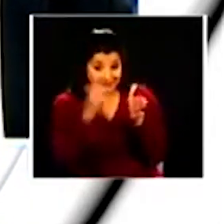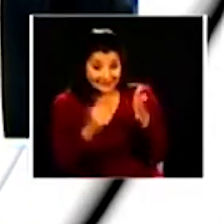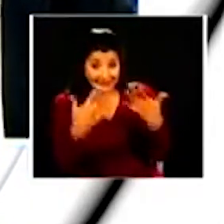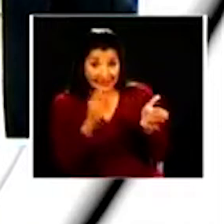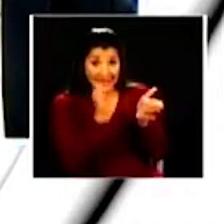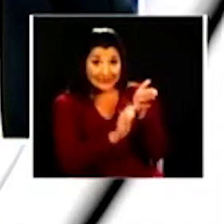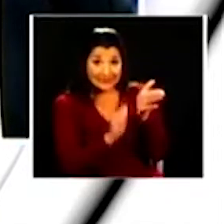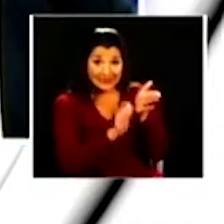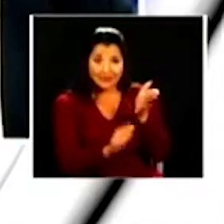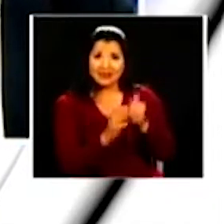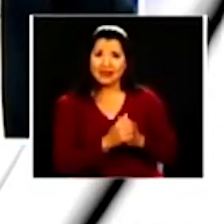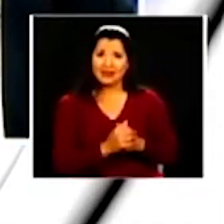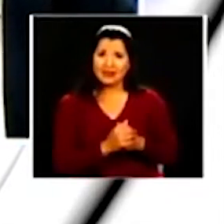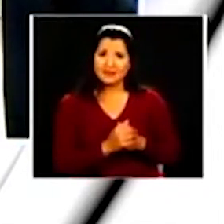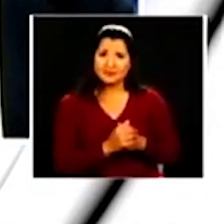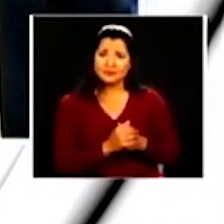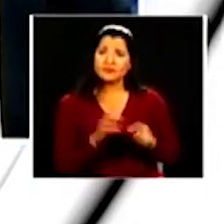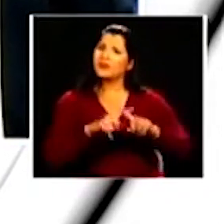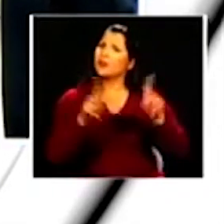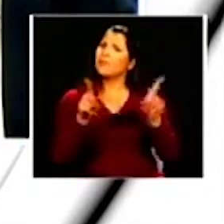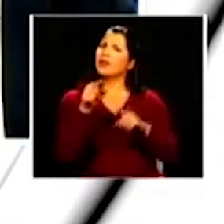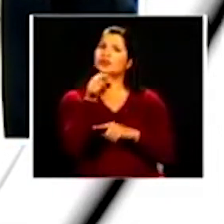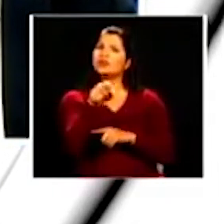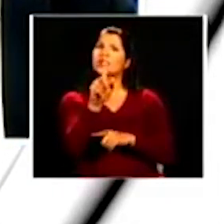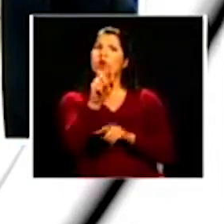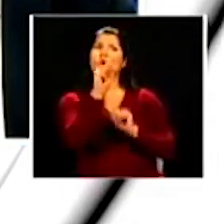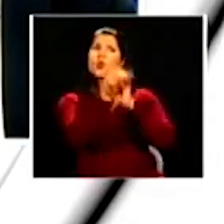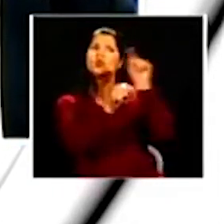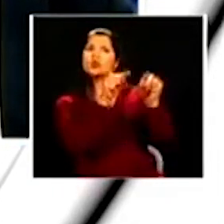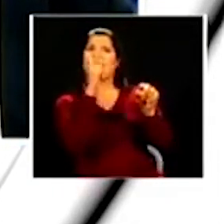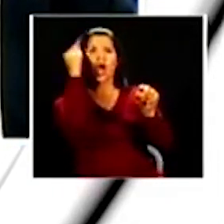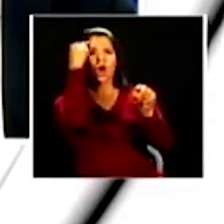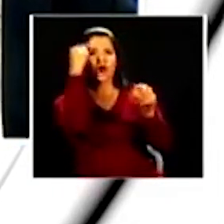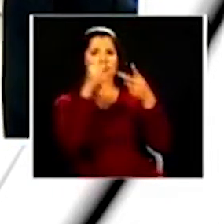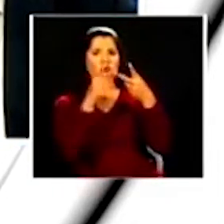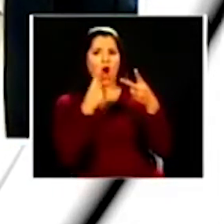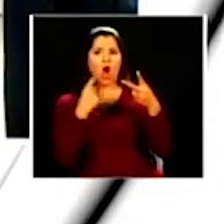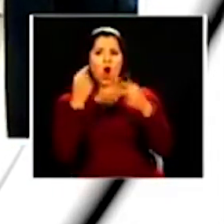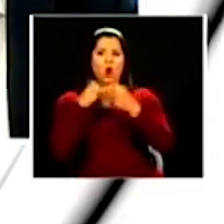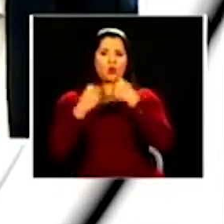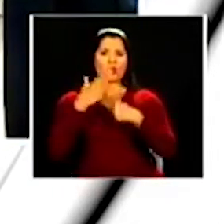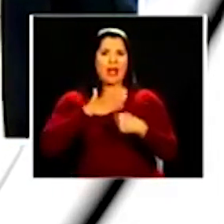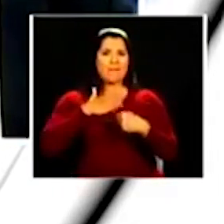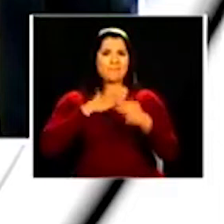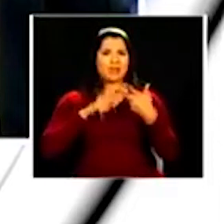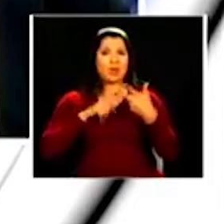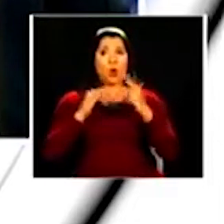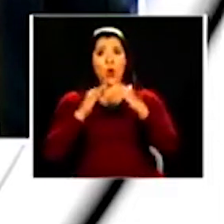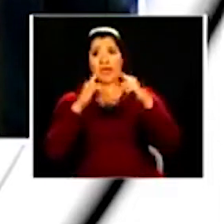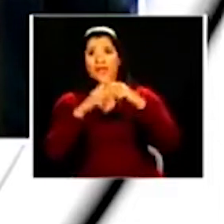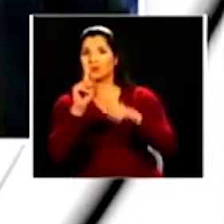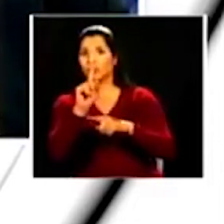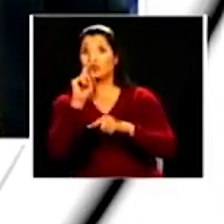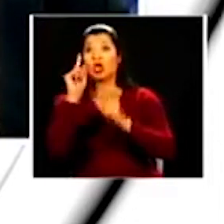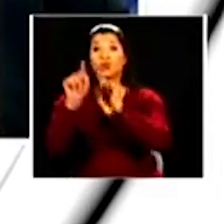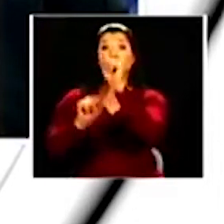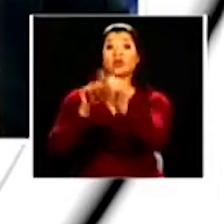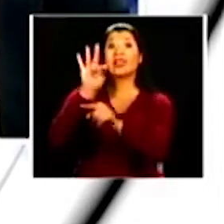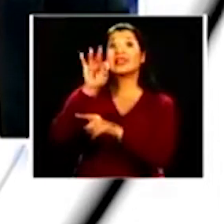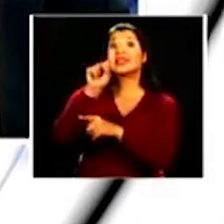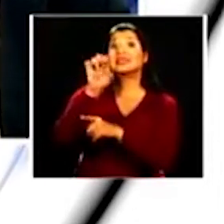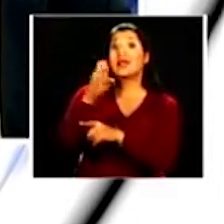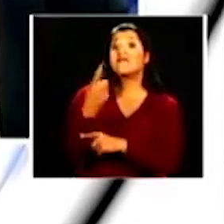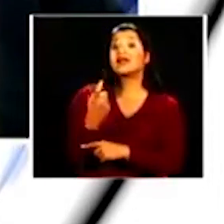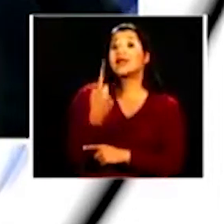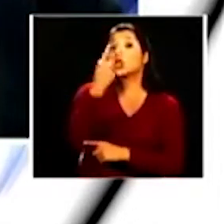aquí usted no está cuestionando al gobierno, a mí o las iglesias, usted está cuestionando al propio Tribunal Supremo de Elecciones a una semana. De